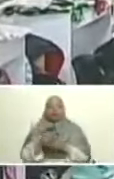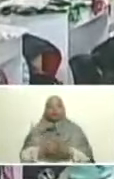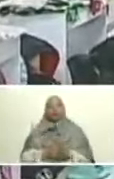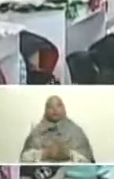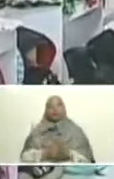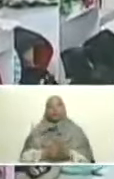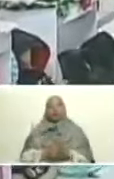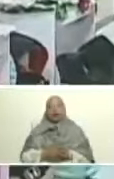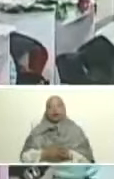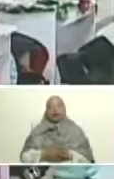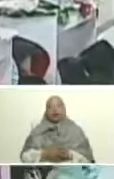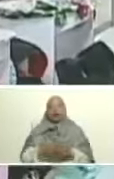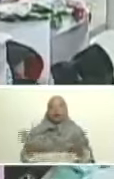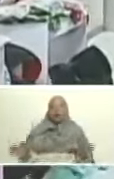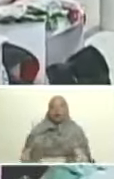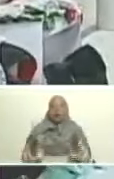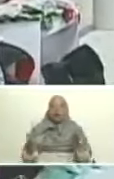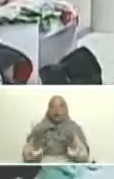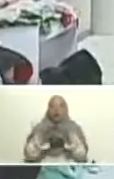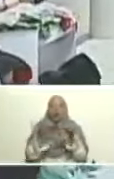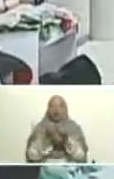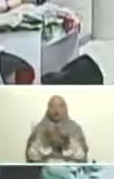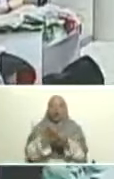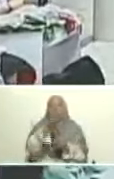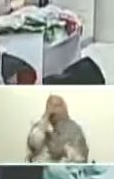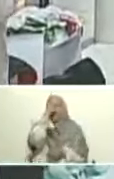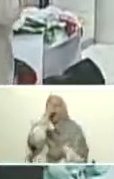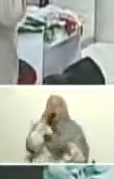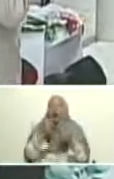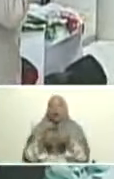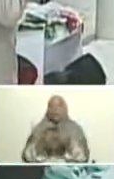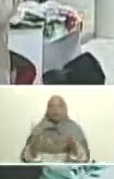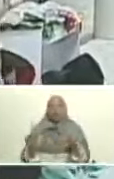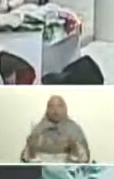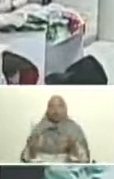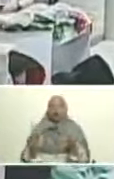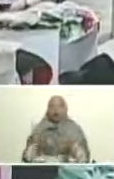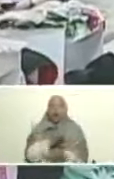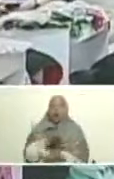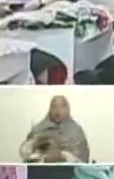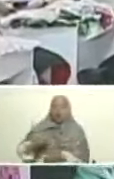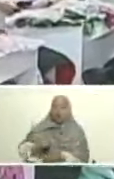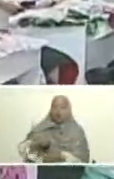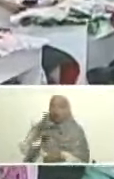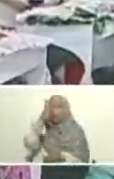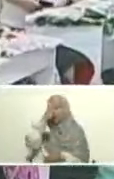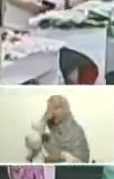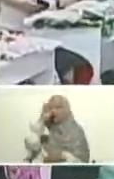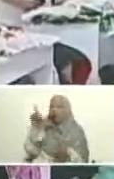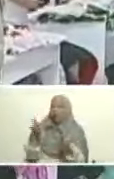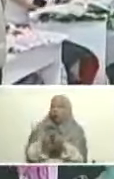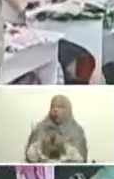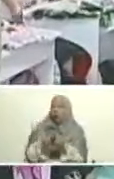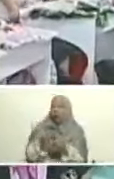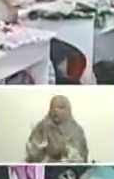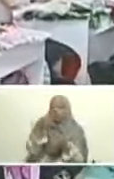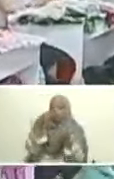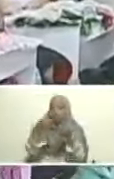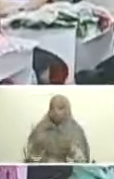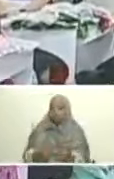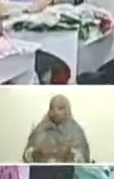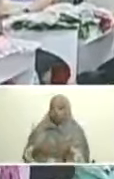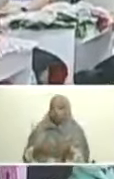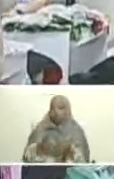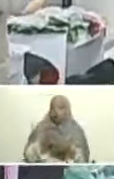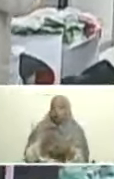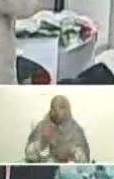Para empujar a toda la banca pública, a toda la banca privada, a que se cumpla ampliamente el decreto y se dé